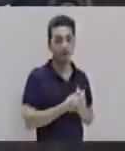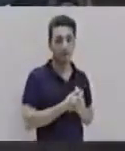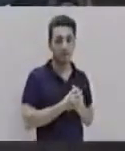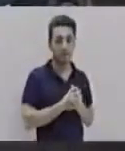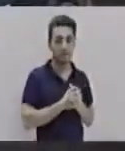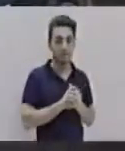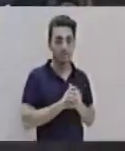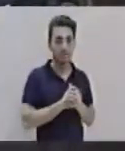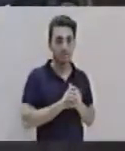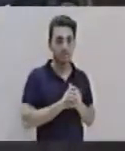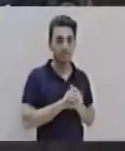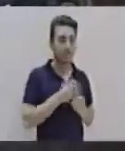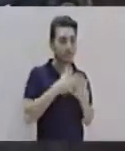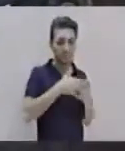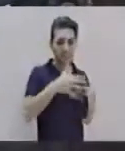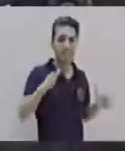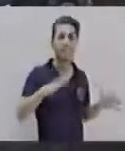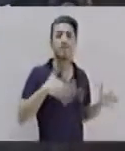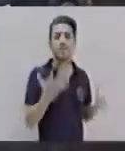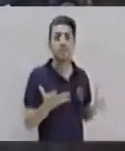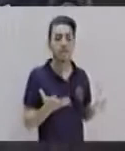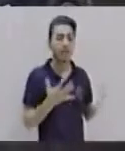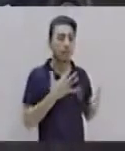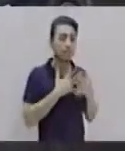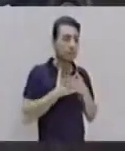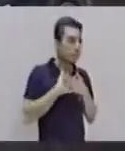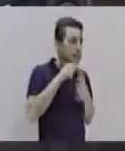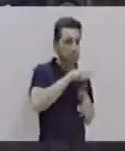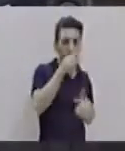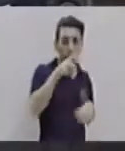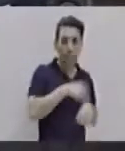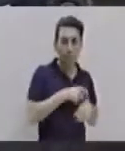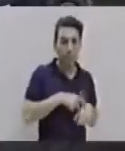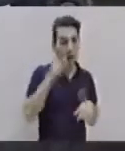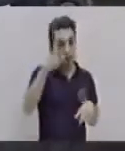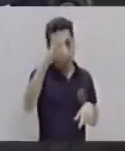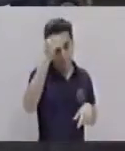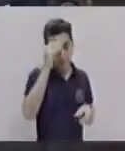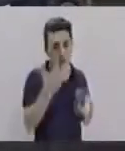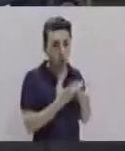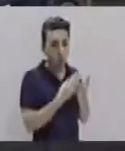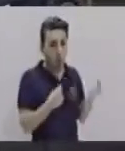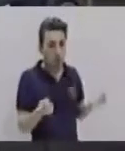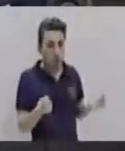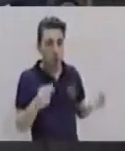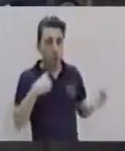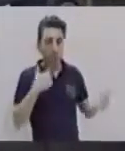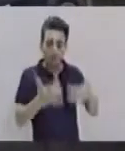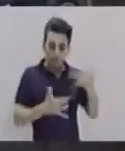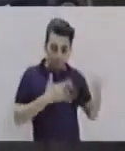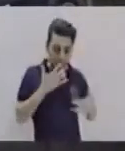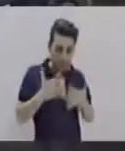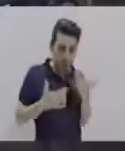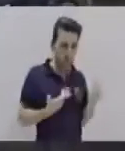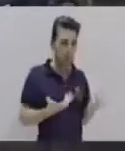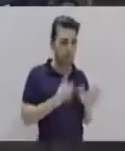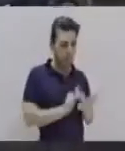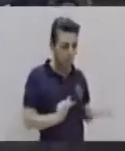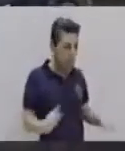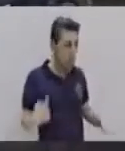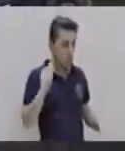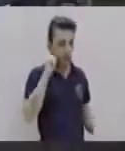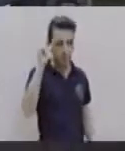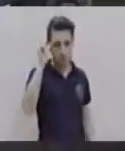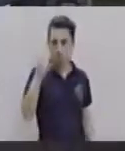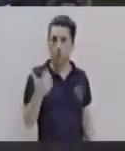pues, con todo lo que está pasando, los duelos, es tan importante resolverlos, ¿verdad? O sea, en los niños, en los